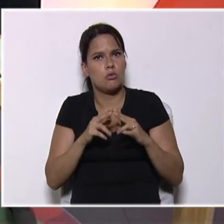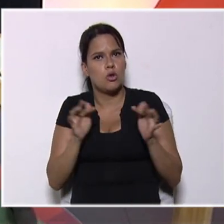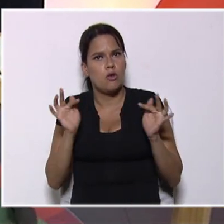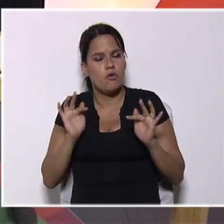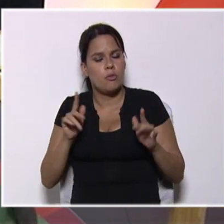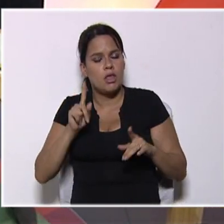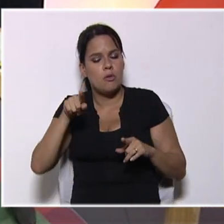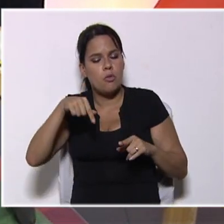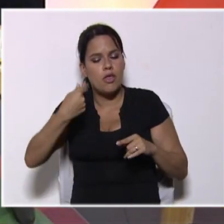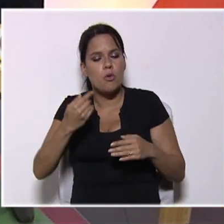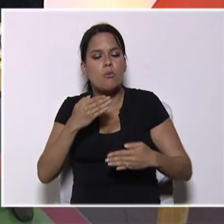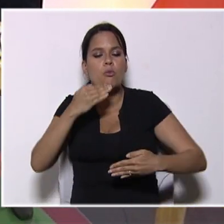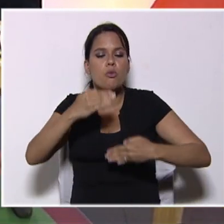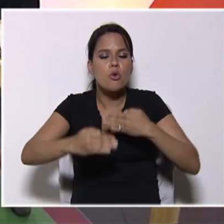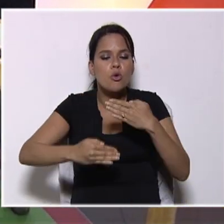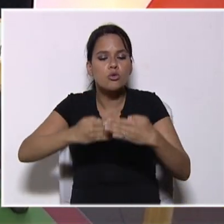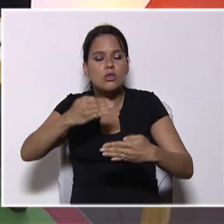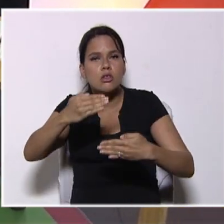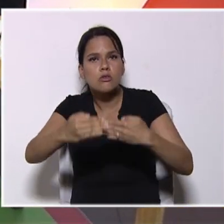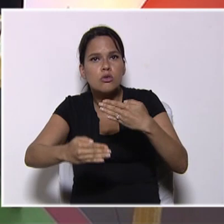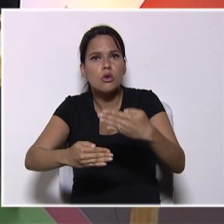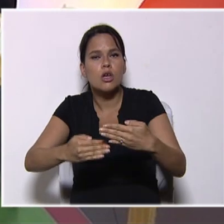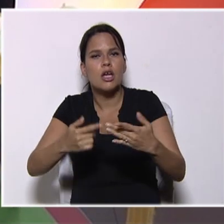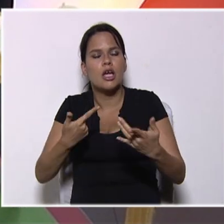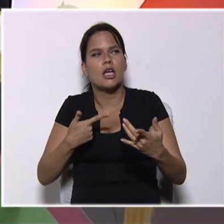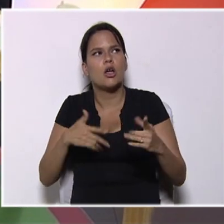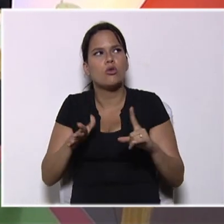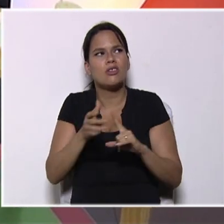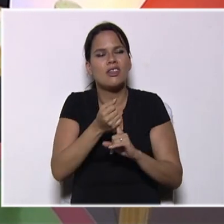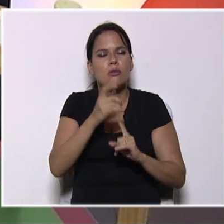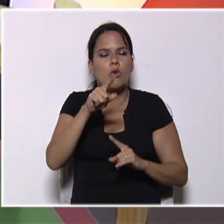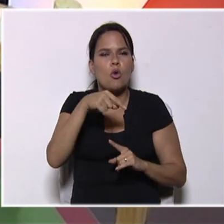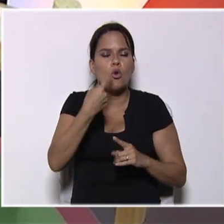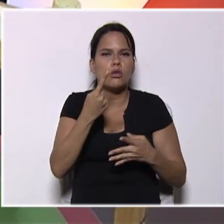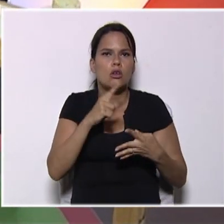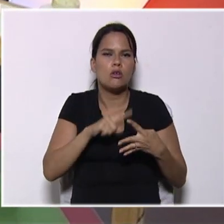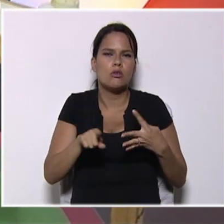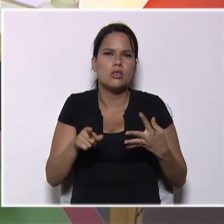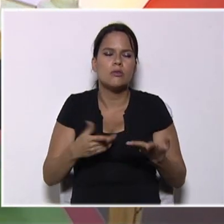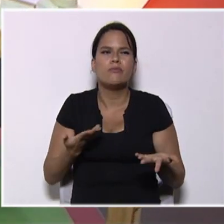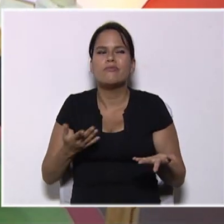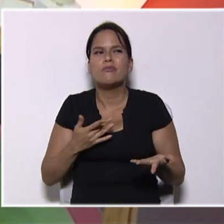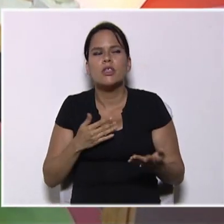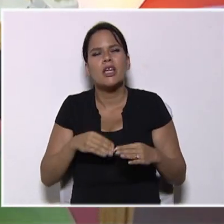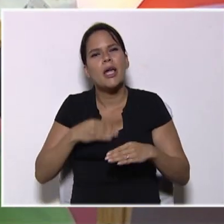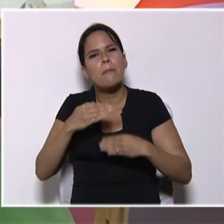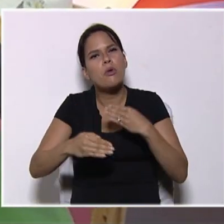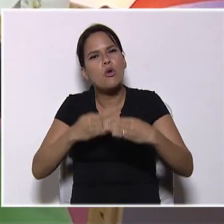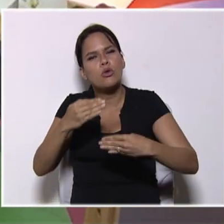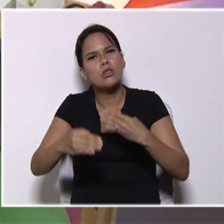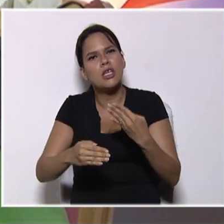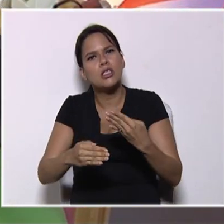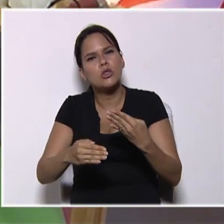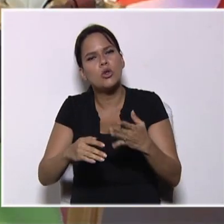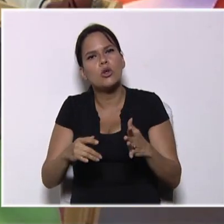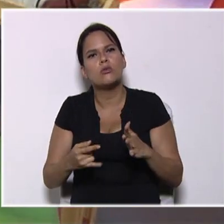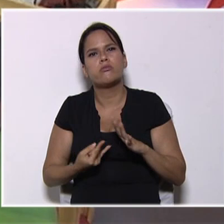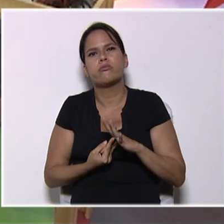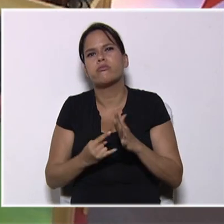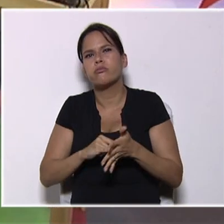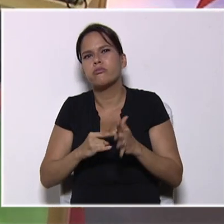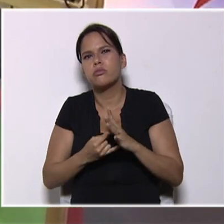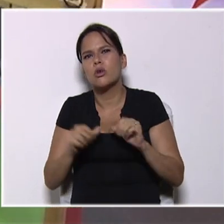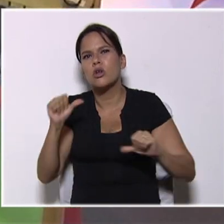un proceso es que los obtenemos. En ese caso, profesora, ¿qué elementos, qué procesos técnicos químicos se